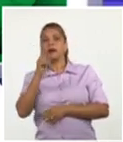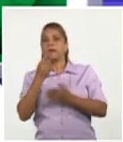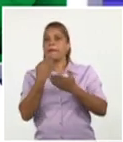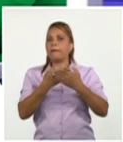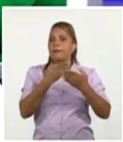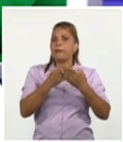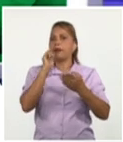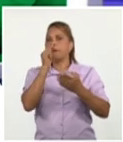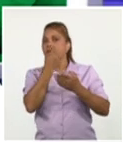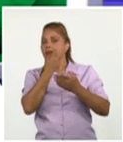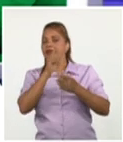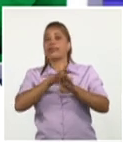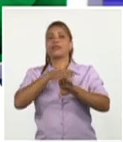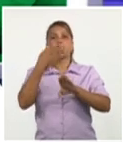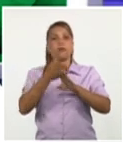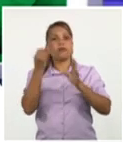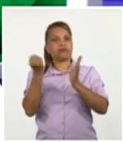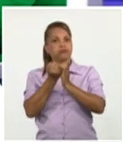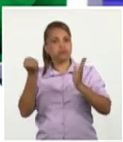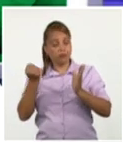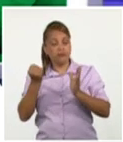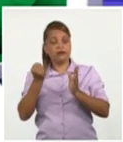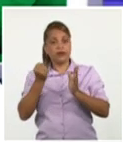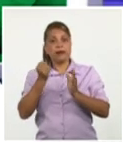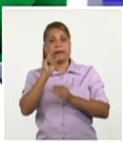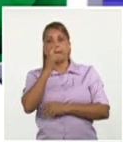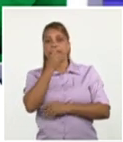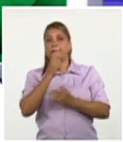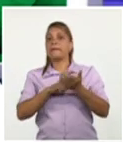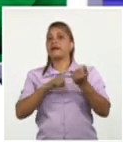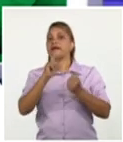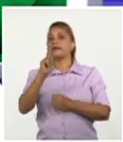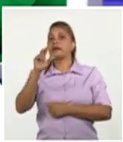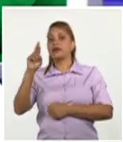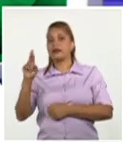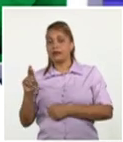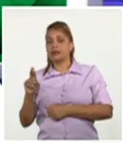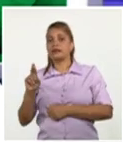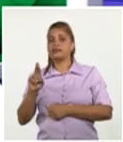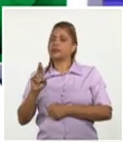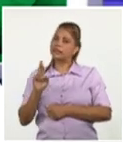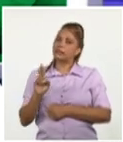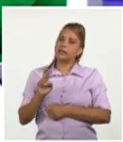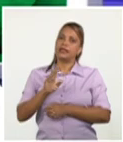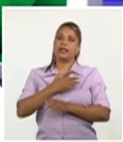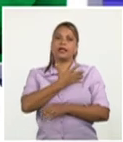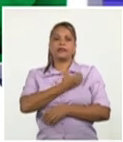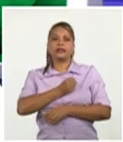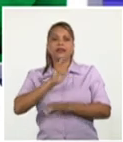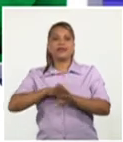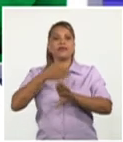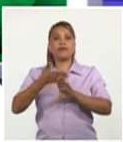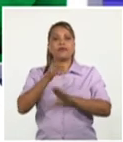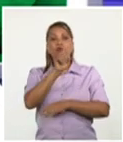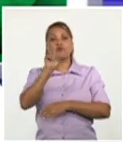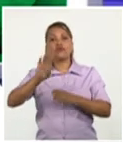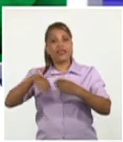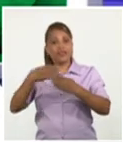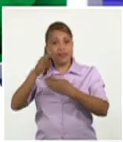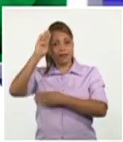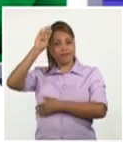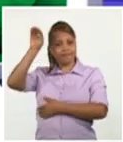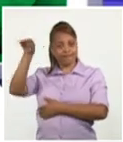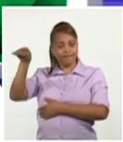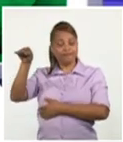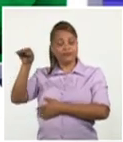confirmó mediante el PCR y lamentablemente después de 11 días de ingreso, una parte